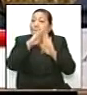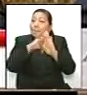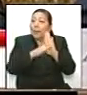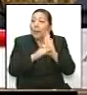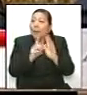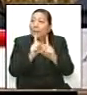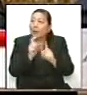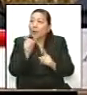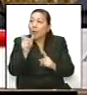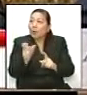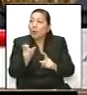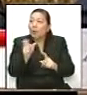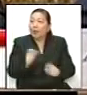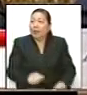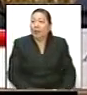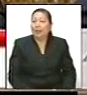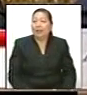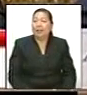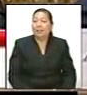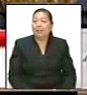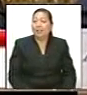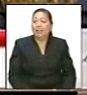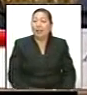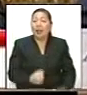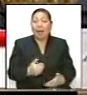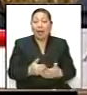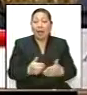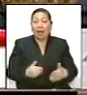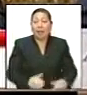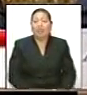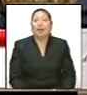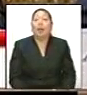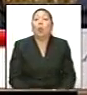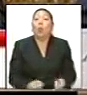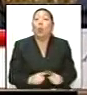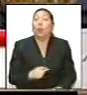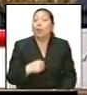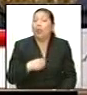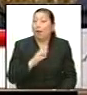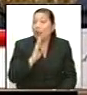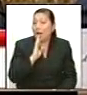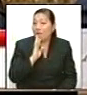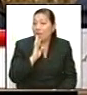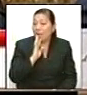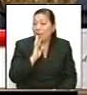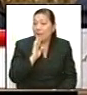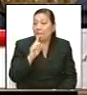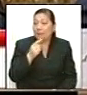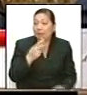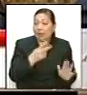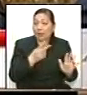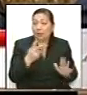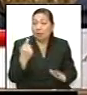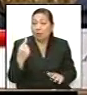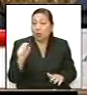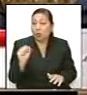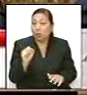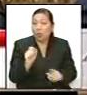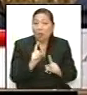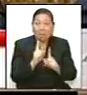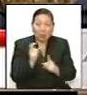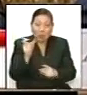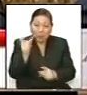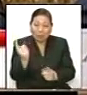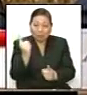en consultorías que en los años previos. Cuando hablamos normalmente de 1.700 millones de soles en